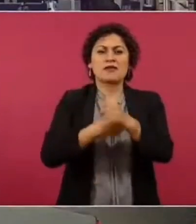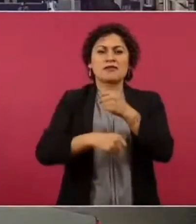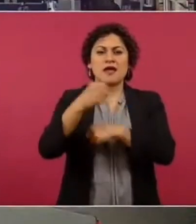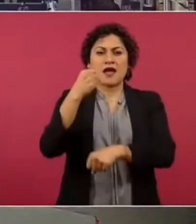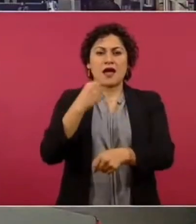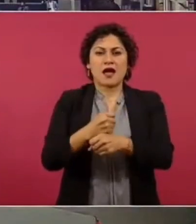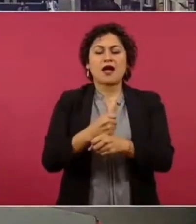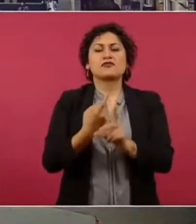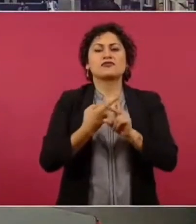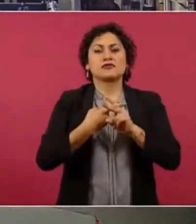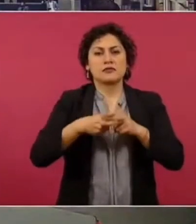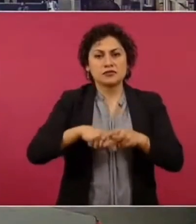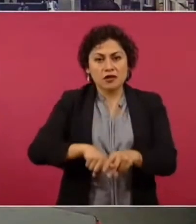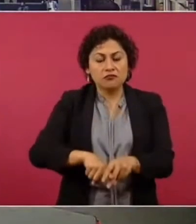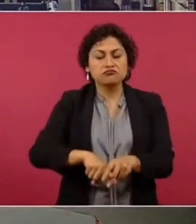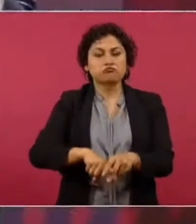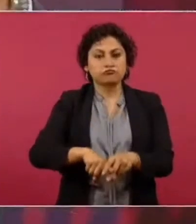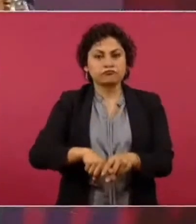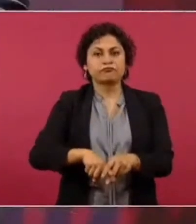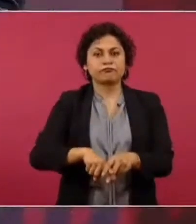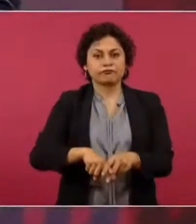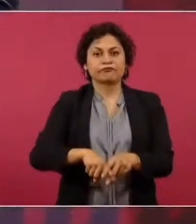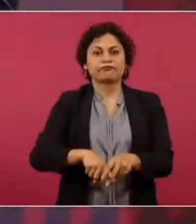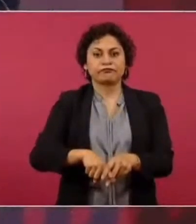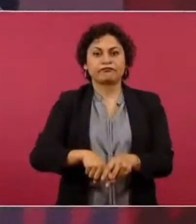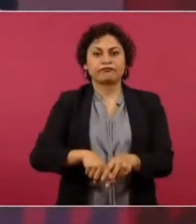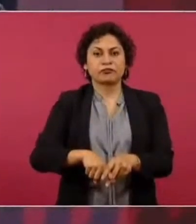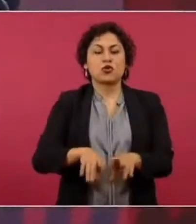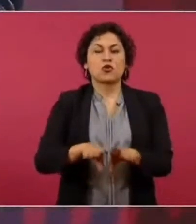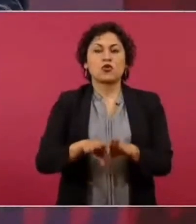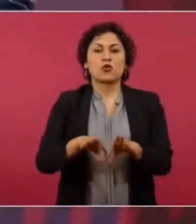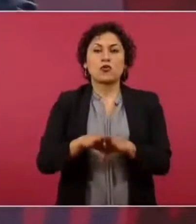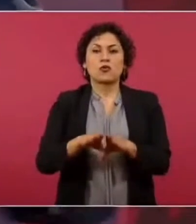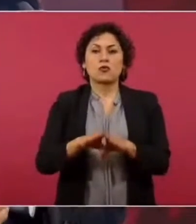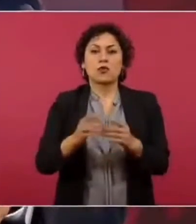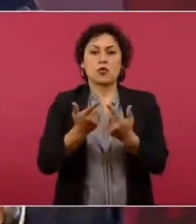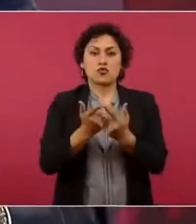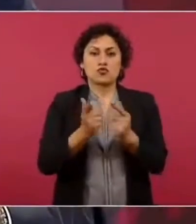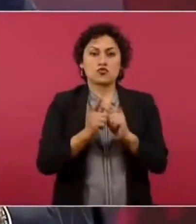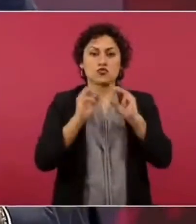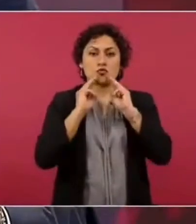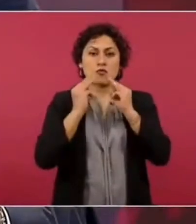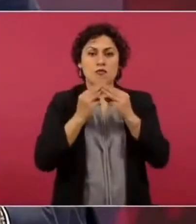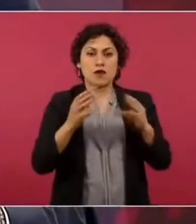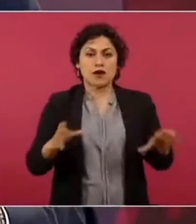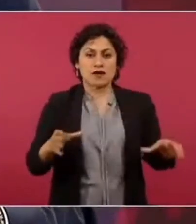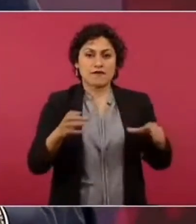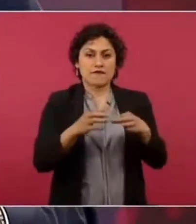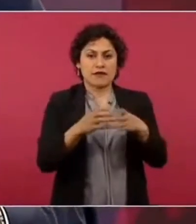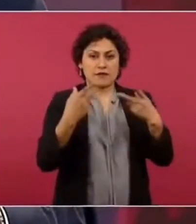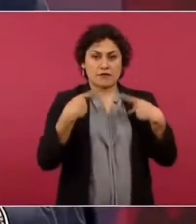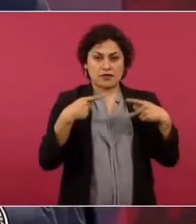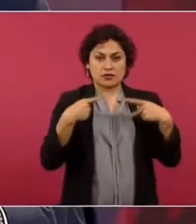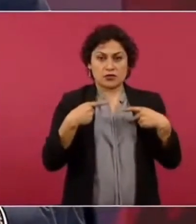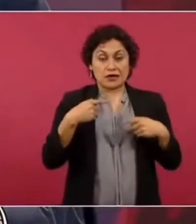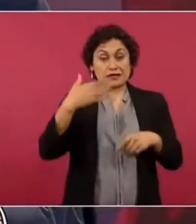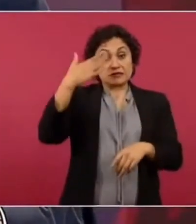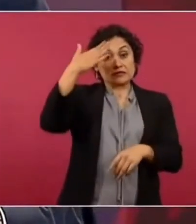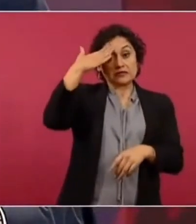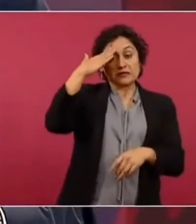eso. No pagarle en dinero, sino en especie, con droga.